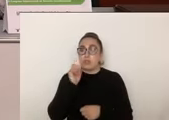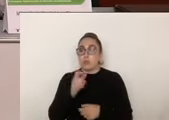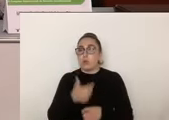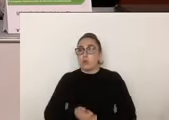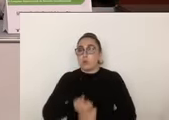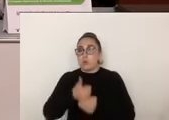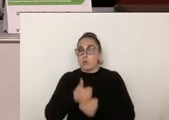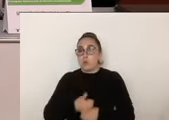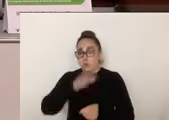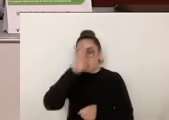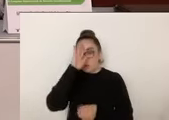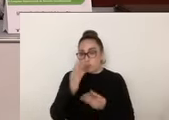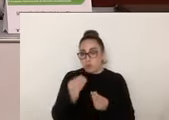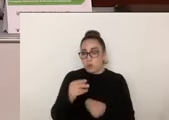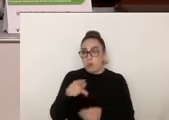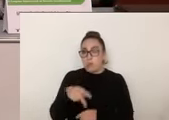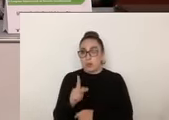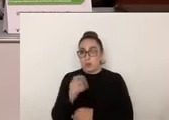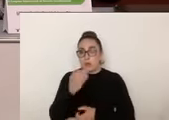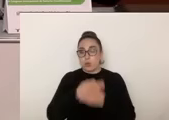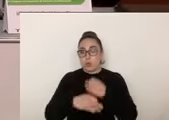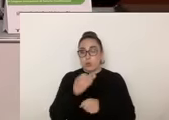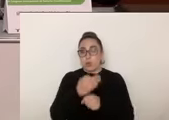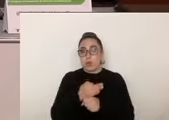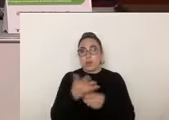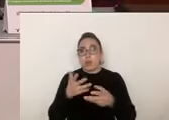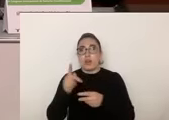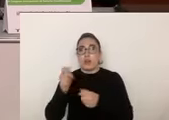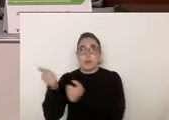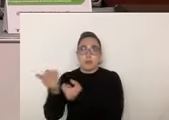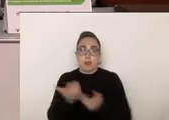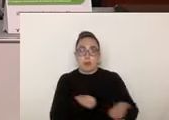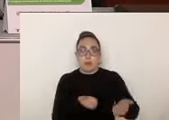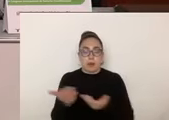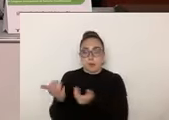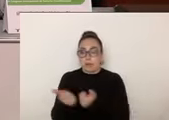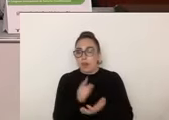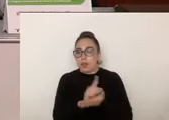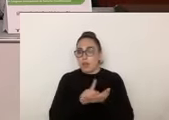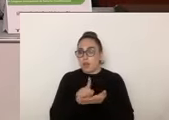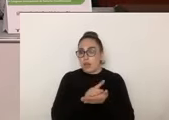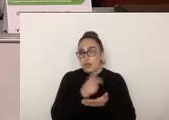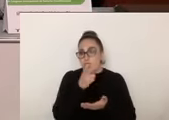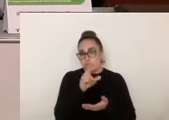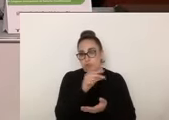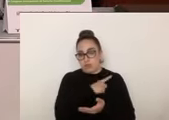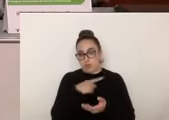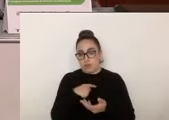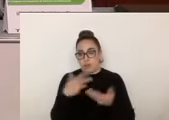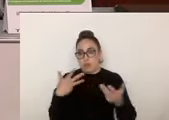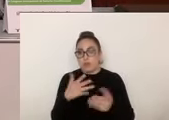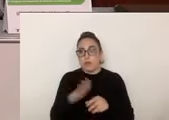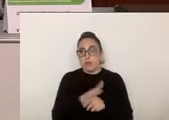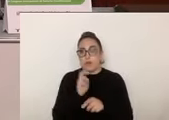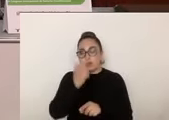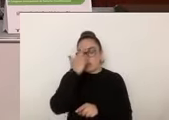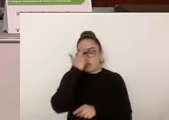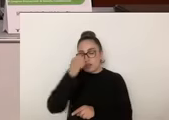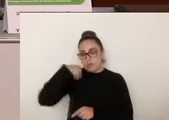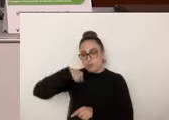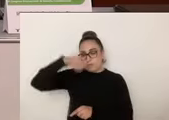el Tribunal Supremo dijo, no, pero lo que está haciendo es tráfico de drogas, el tráfico de drogas es gravísimo y por lo tanto no cabe el estado de necesidad. Yo sinceramente